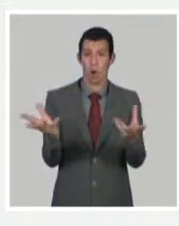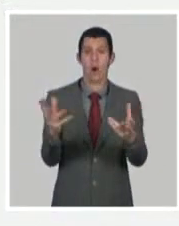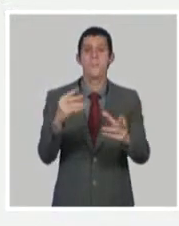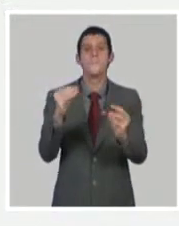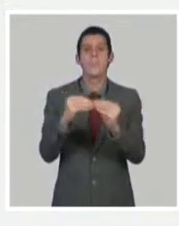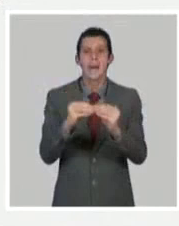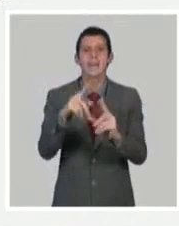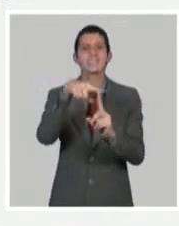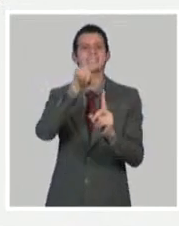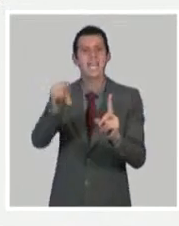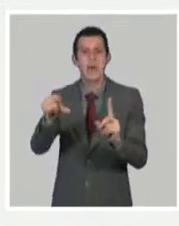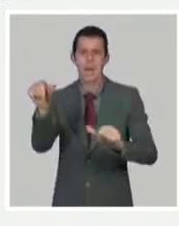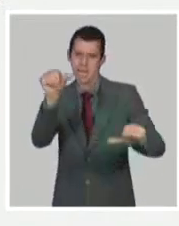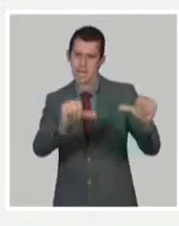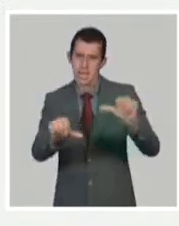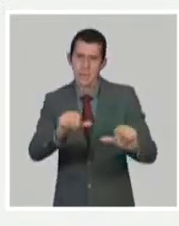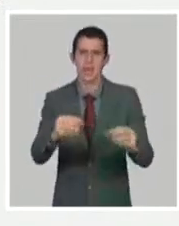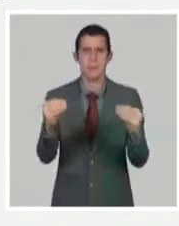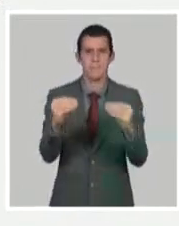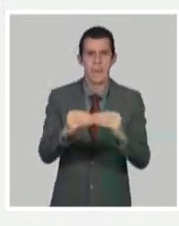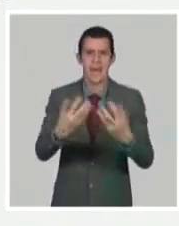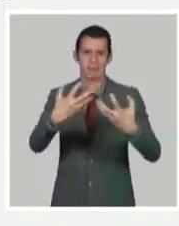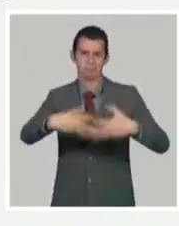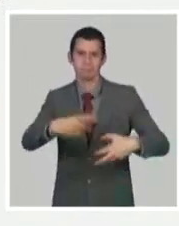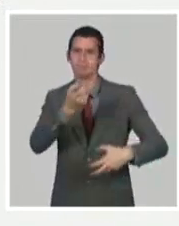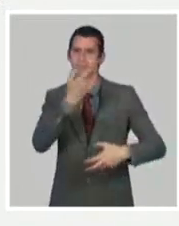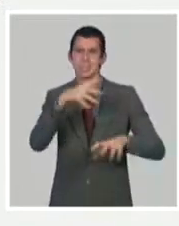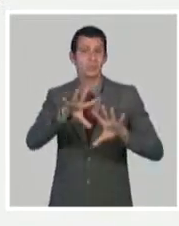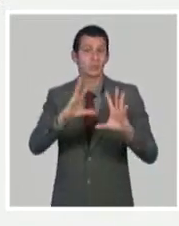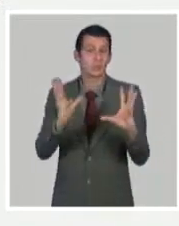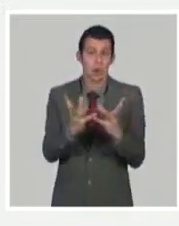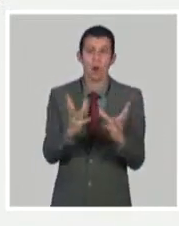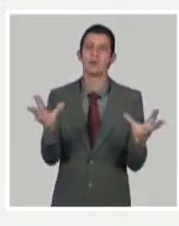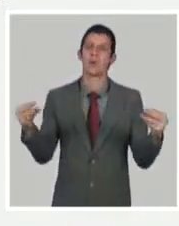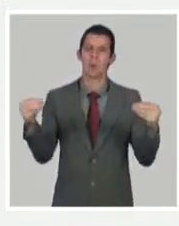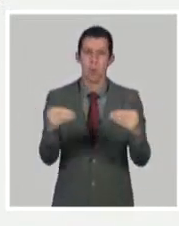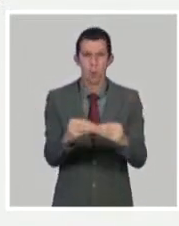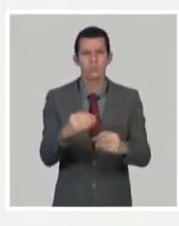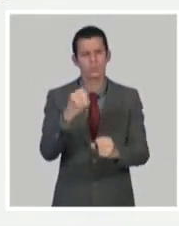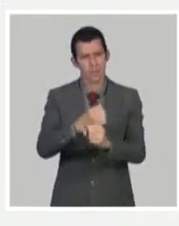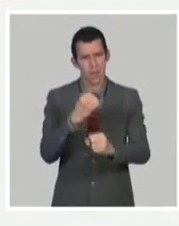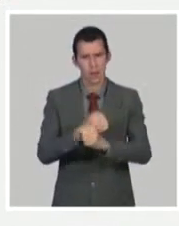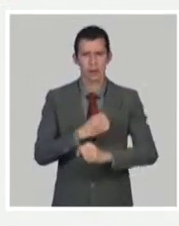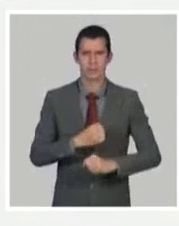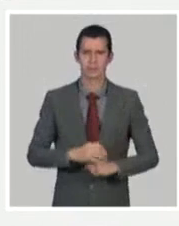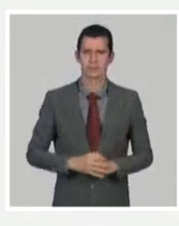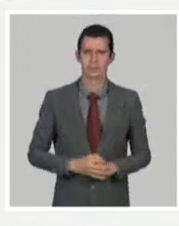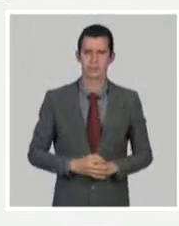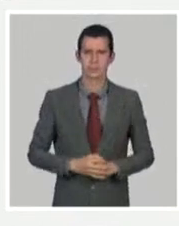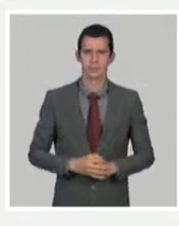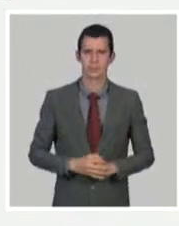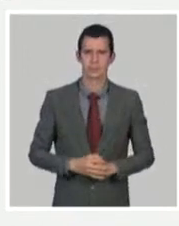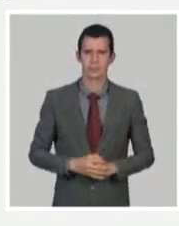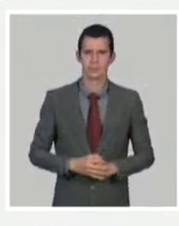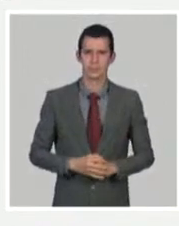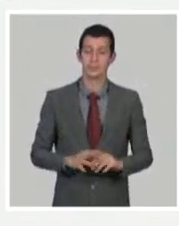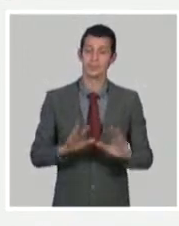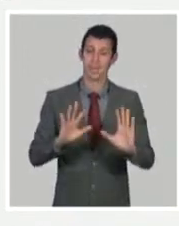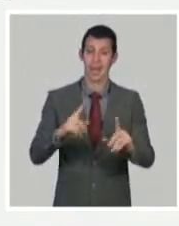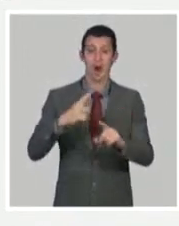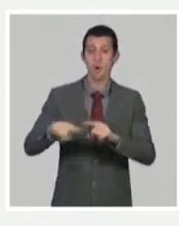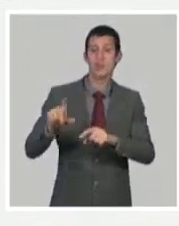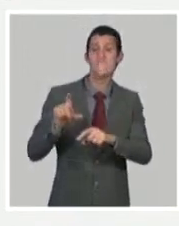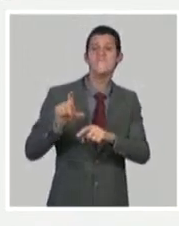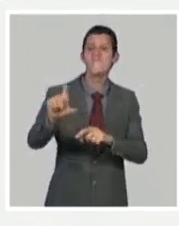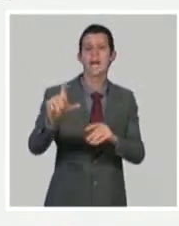proteínas y de carbohidratos, y tenemos las dos empresas que son las salidas comerciales de formulación y llenado, como es